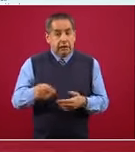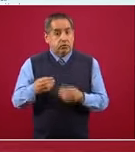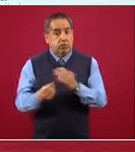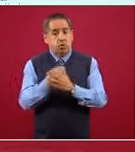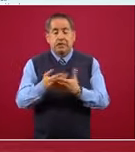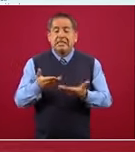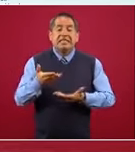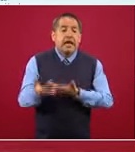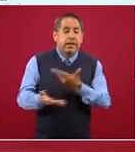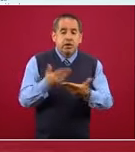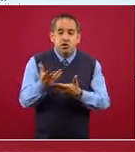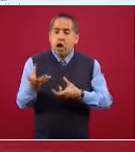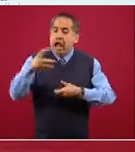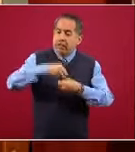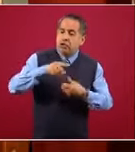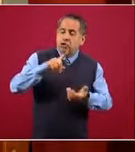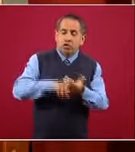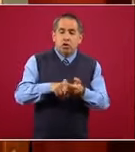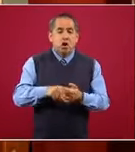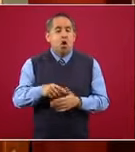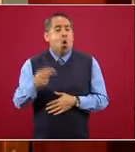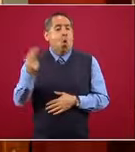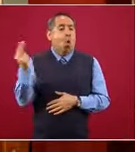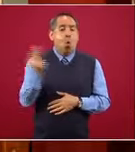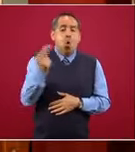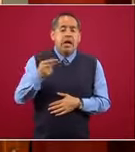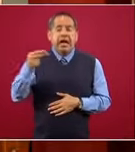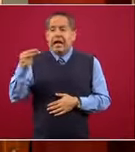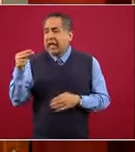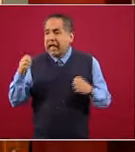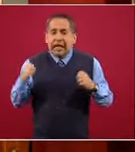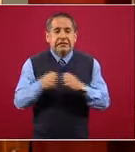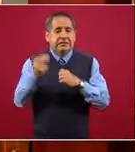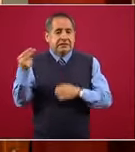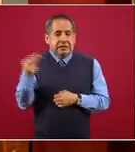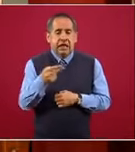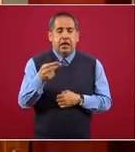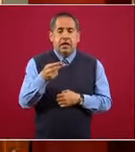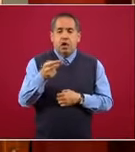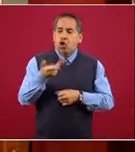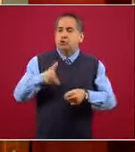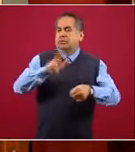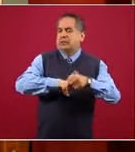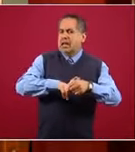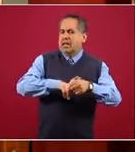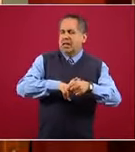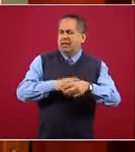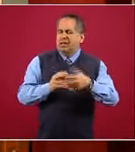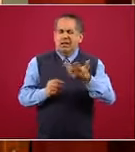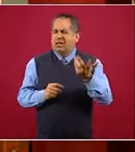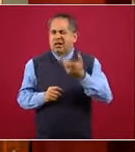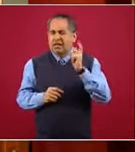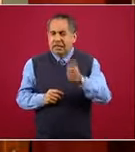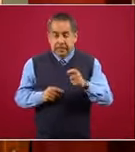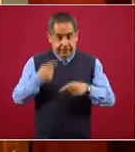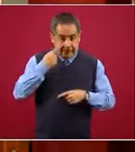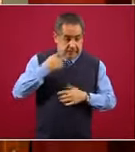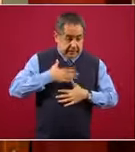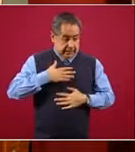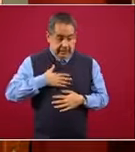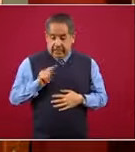debe de integrar los servicios de urgencias hospitalarios, es decir, debe de haber una corresponsabilidad en la que el técnico de